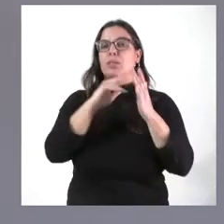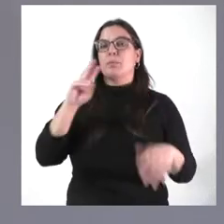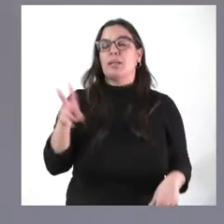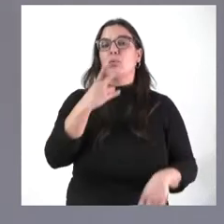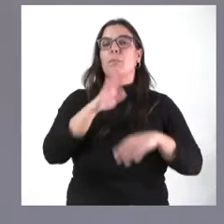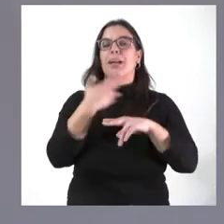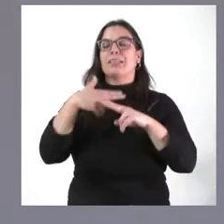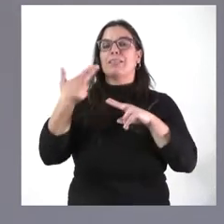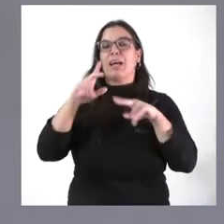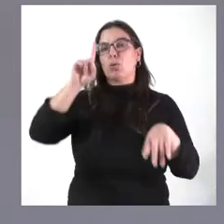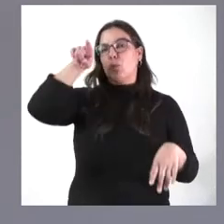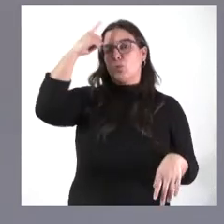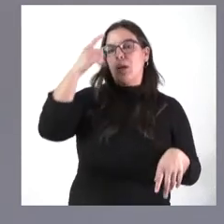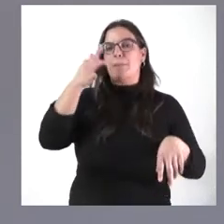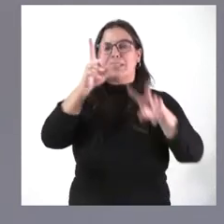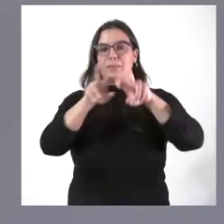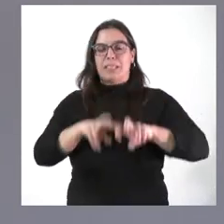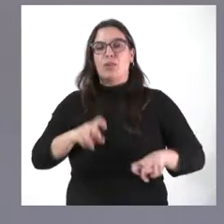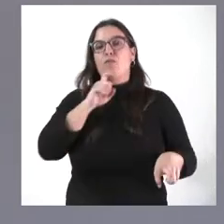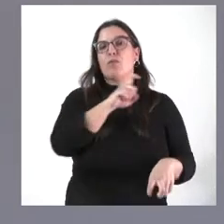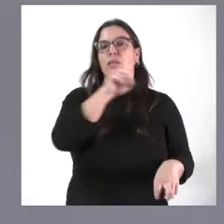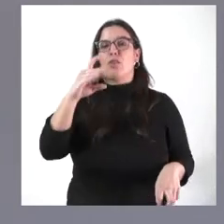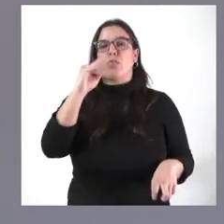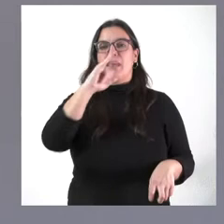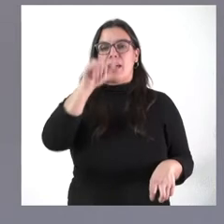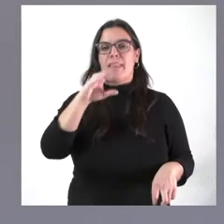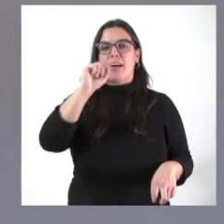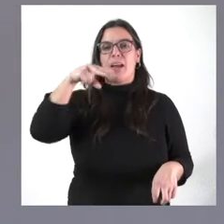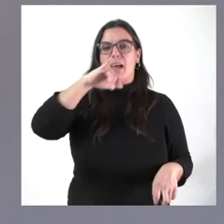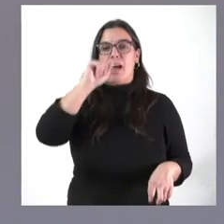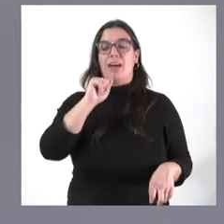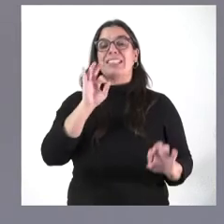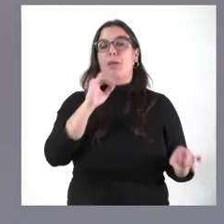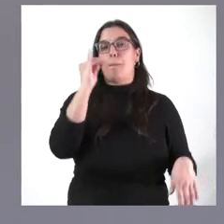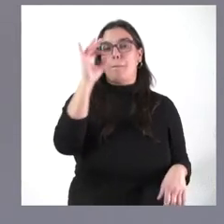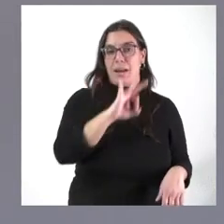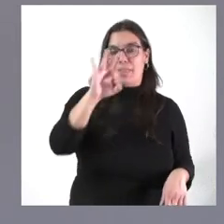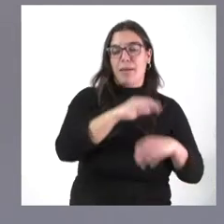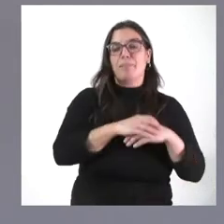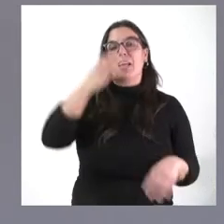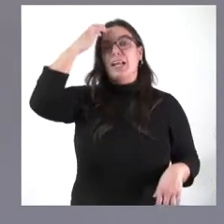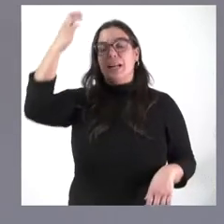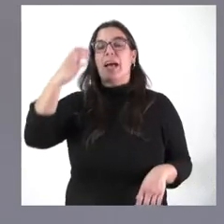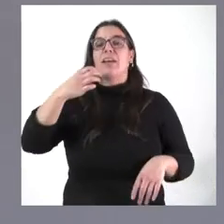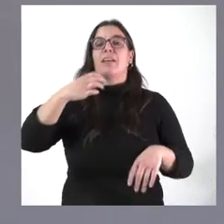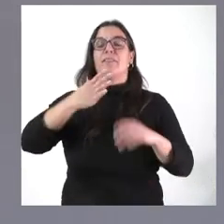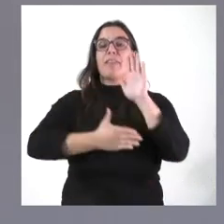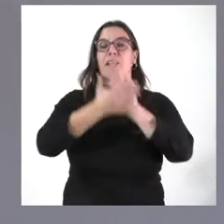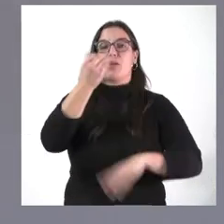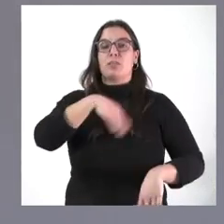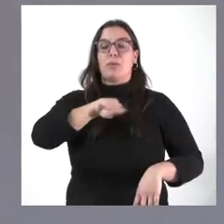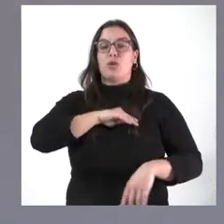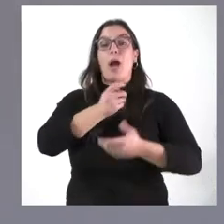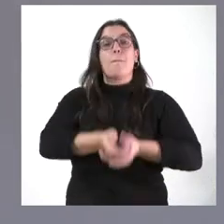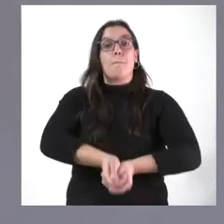la actividad cultural e investigadora de la fundación Díaz caneja en Palencia la real federación española de voleibol a través del centro especializado de